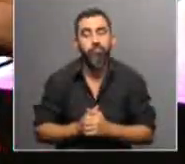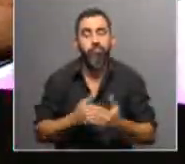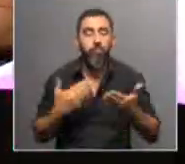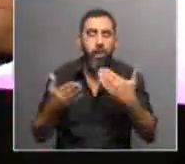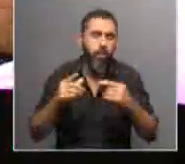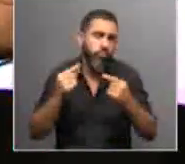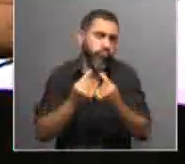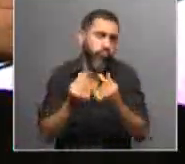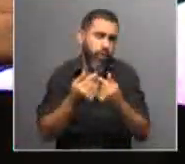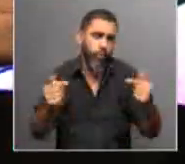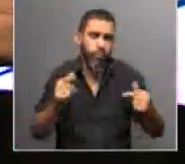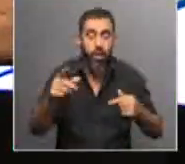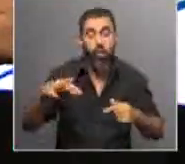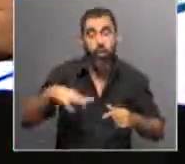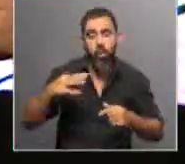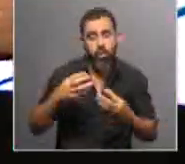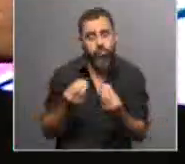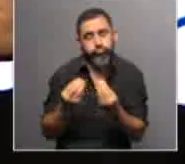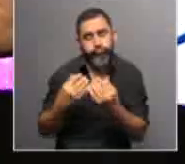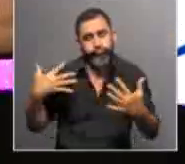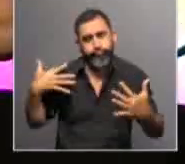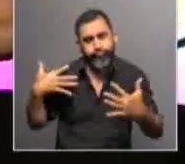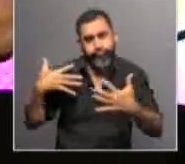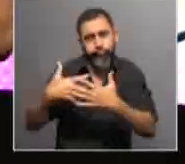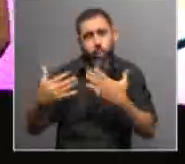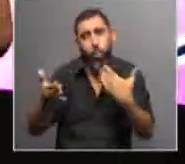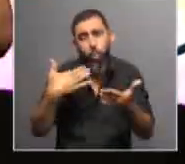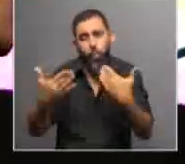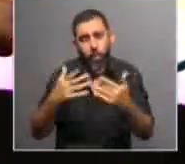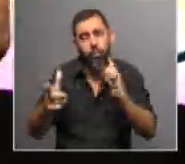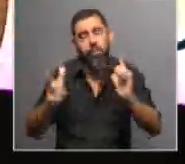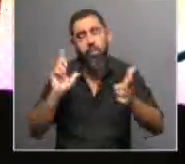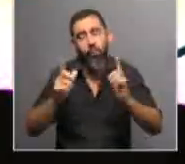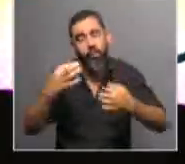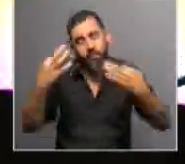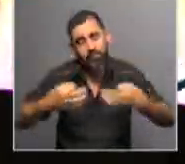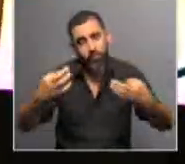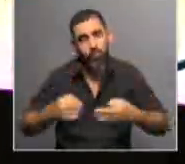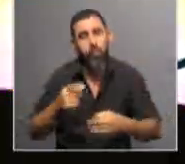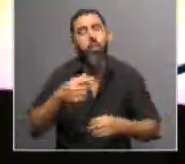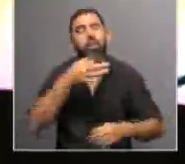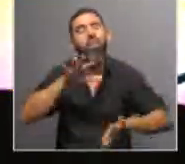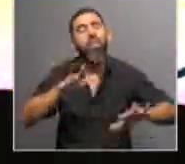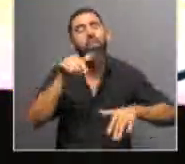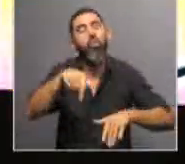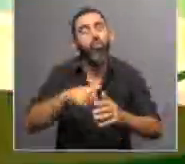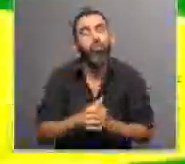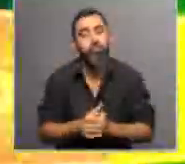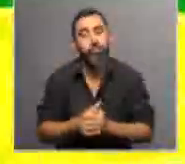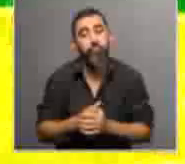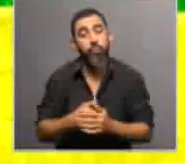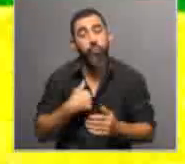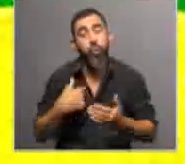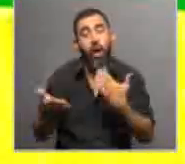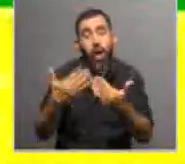de todo un poco, él ha tenido una vida muy intensa, así que es una charla que estoy segura que van a disfrutar mucho. ¿Y vos qué nos traes hoy, More? Y bueno, yo estuve